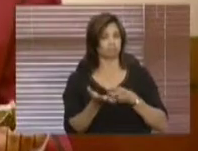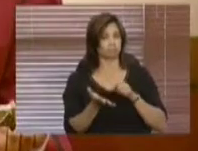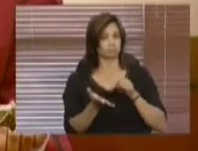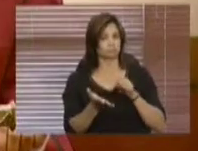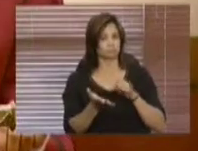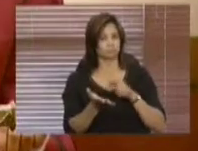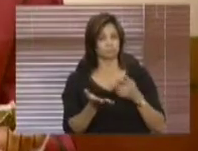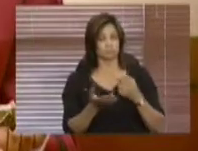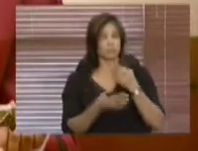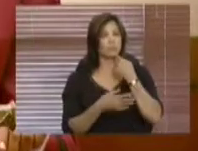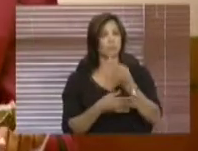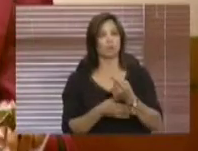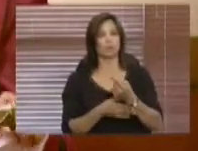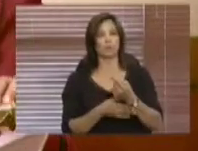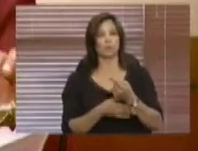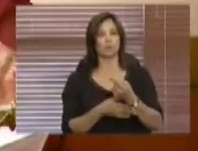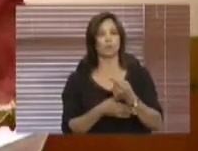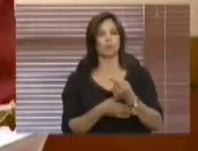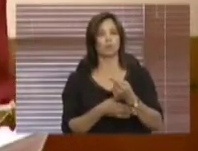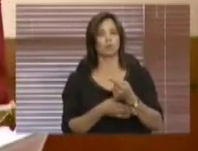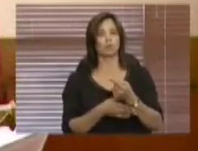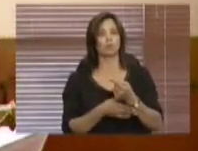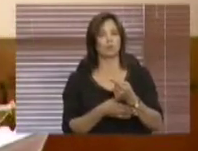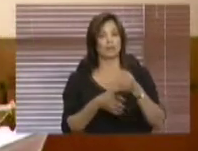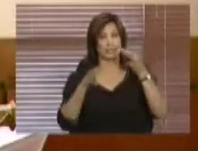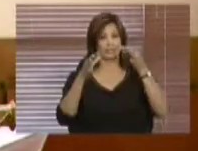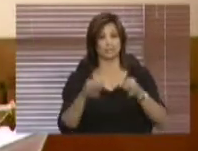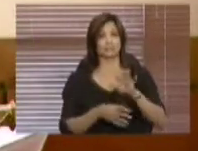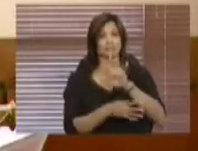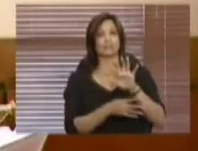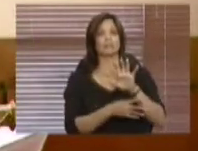Tal como se expresa en la citada sentencia